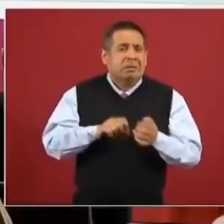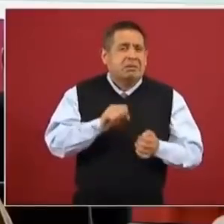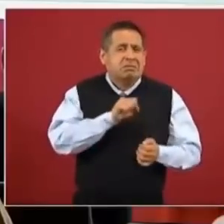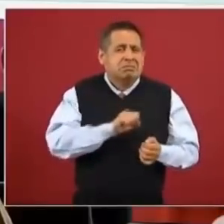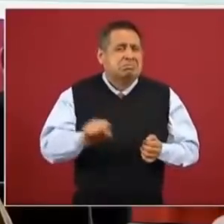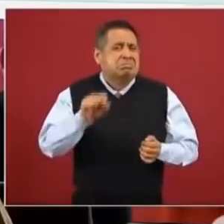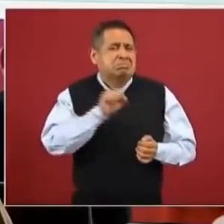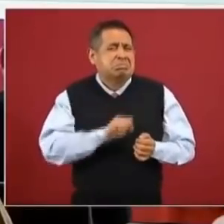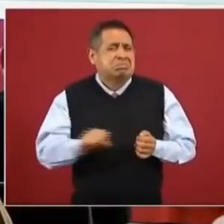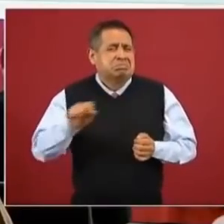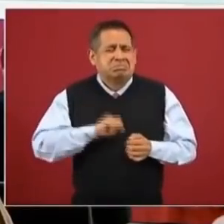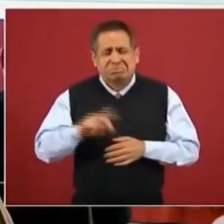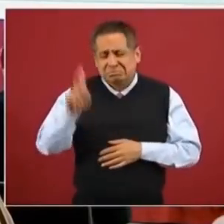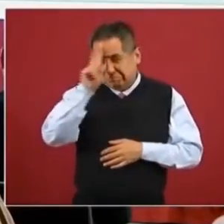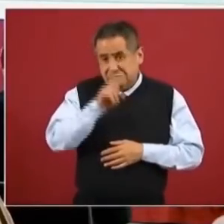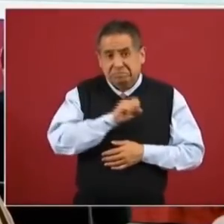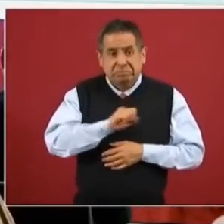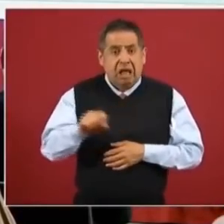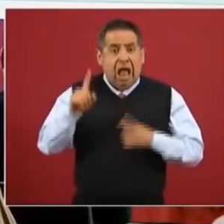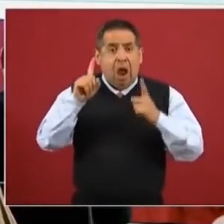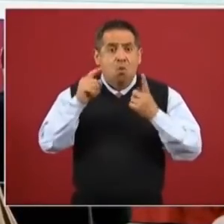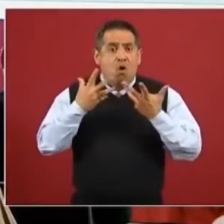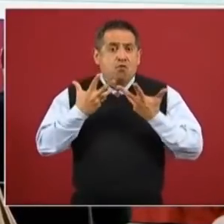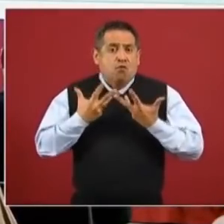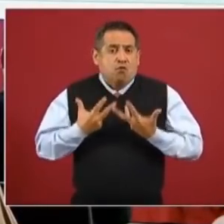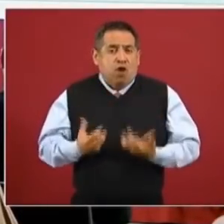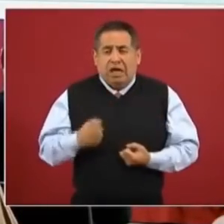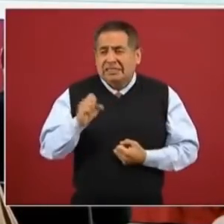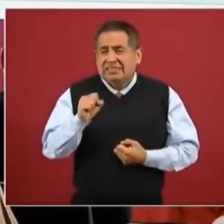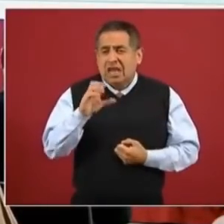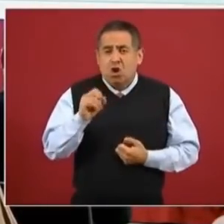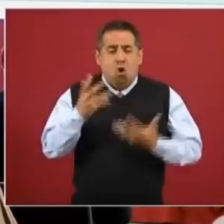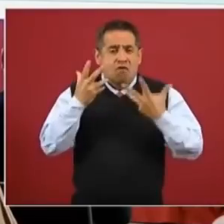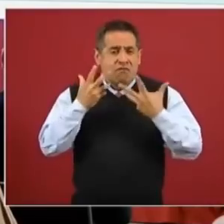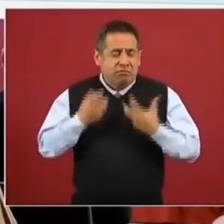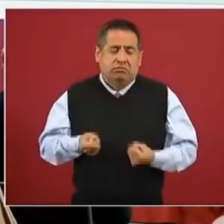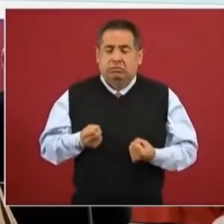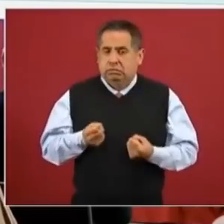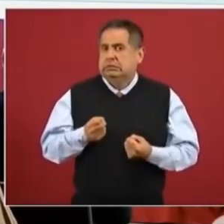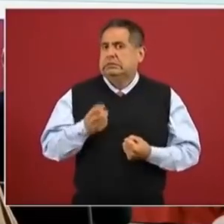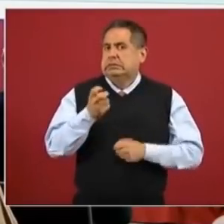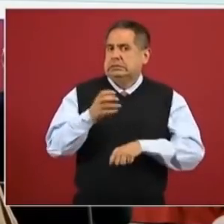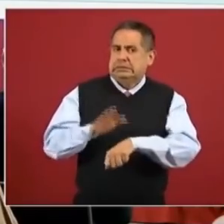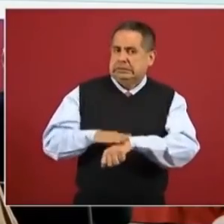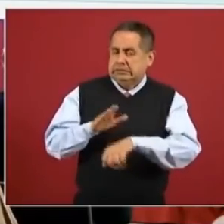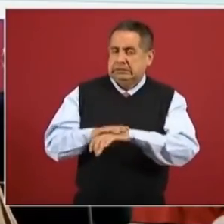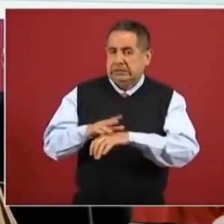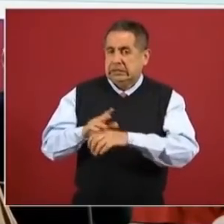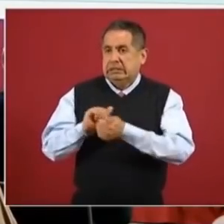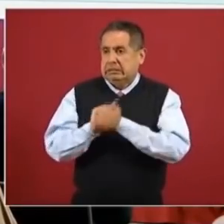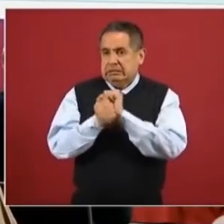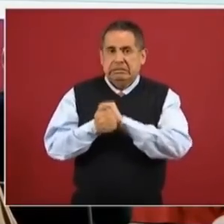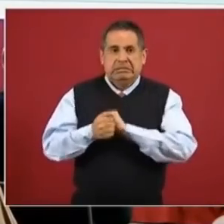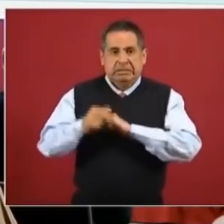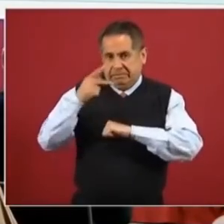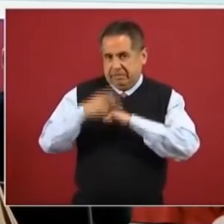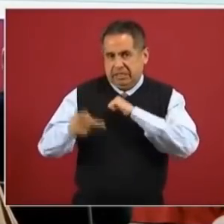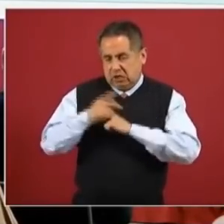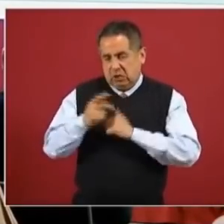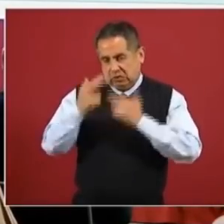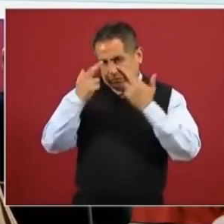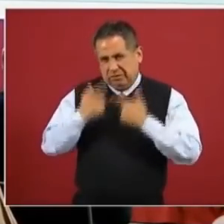grave, los niños se deshidratan, los niños y las niñas se deshidratan rápidamente, es una complicación del sarampión.